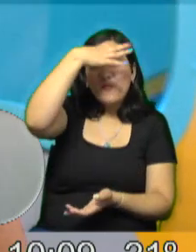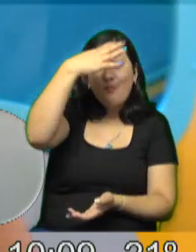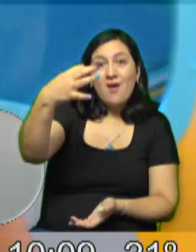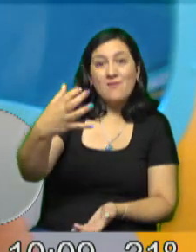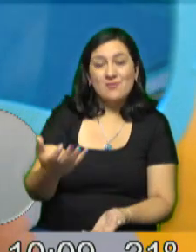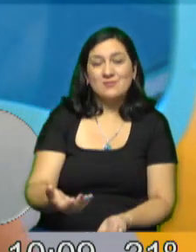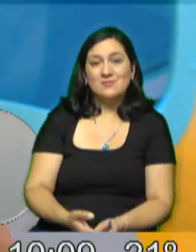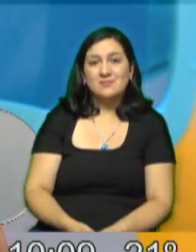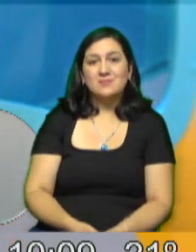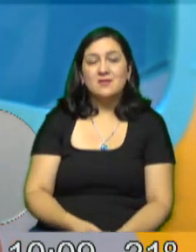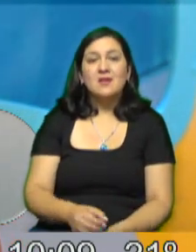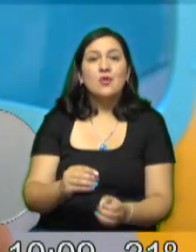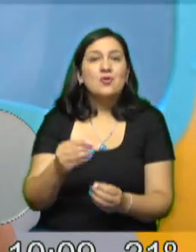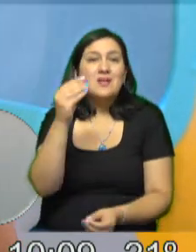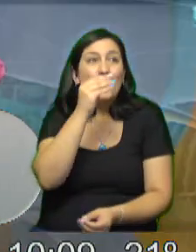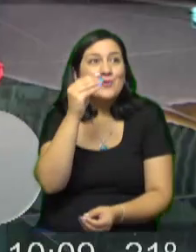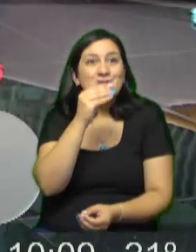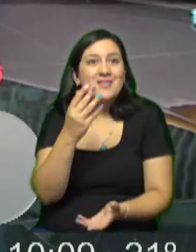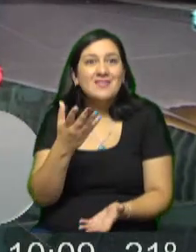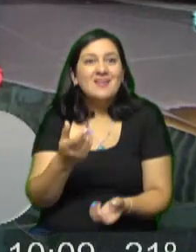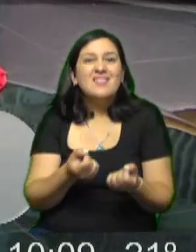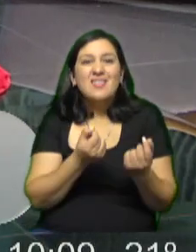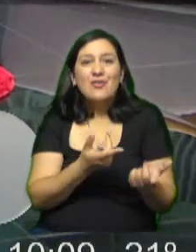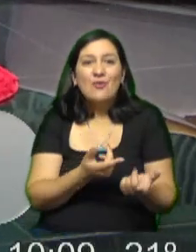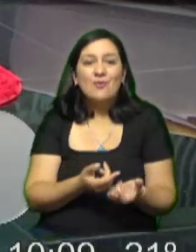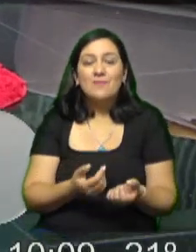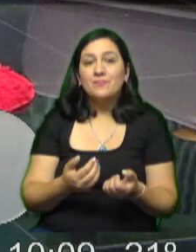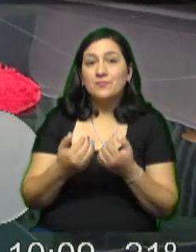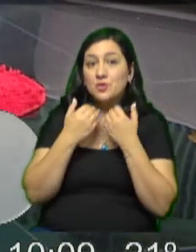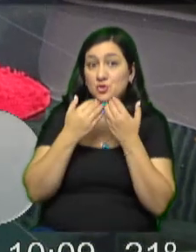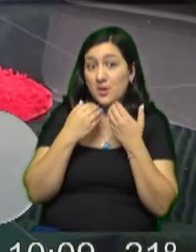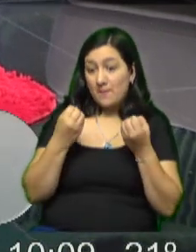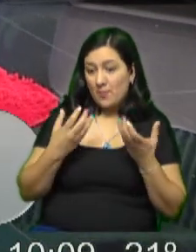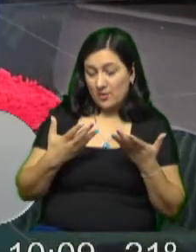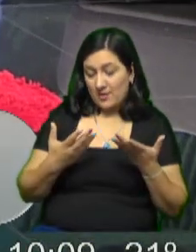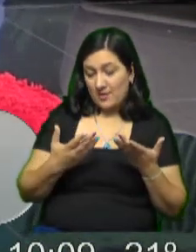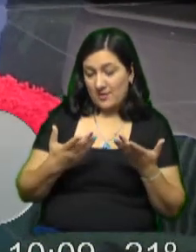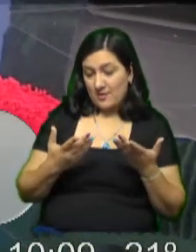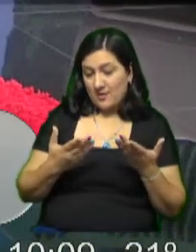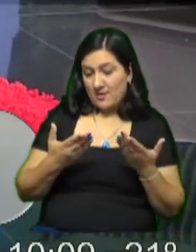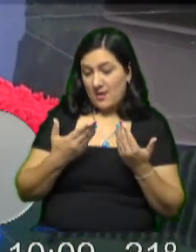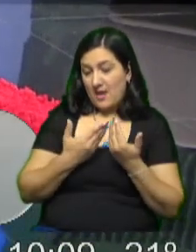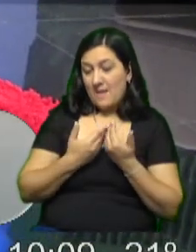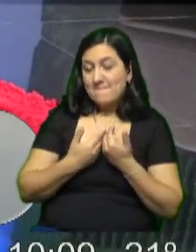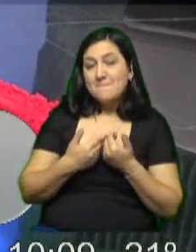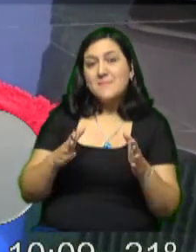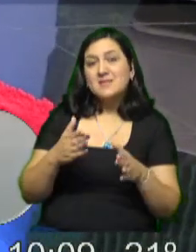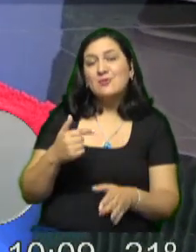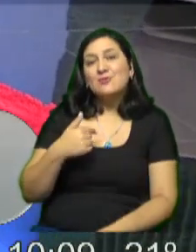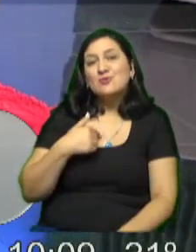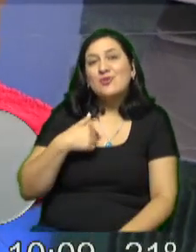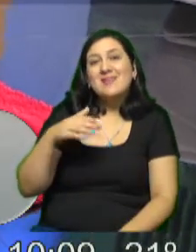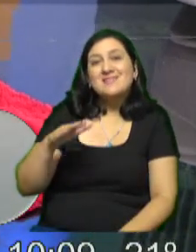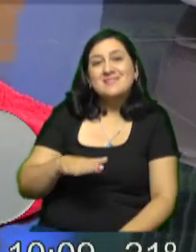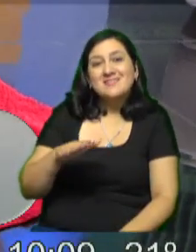esta curiosidad también a ese nivel? Y no sé, porque yo creo que arranca con una temprana, infantil,